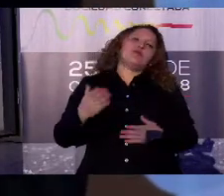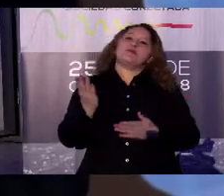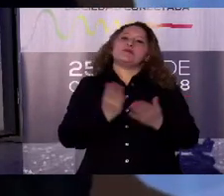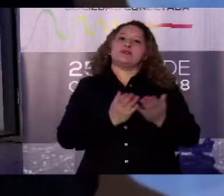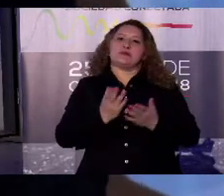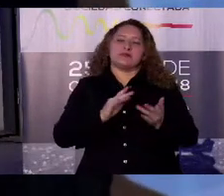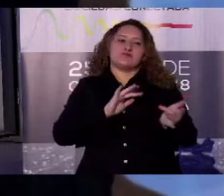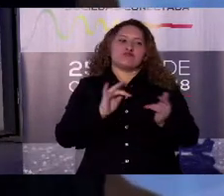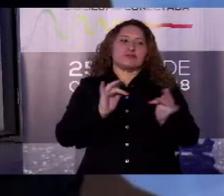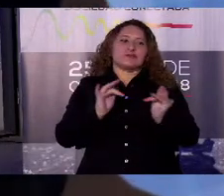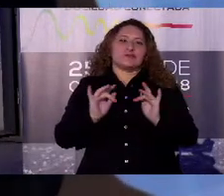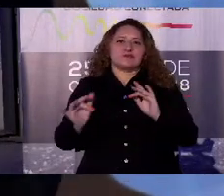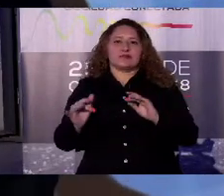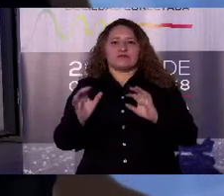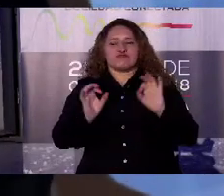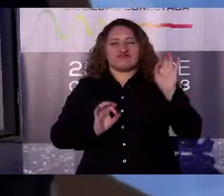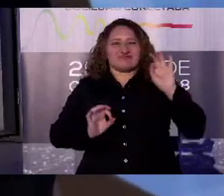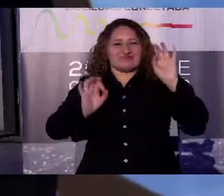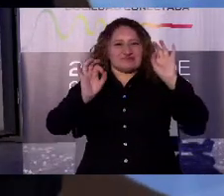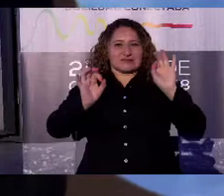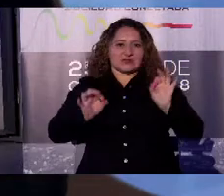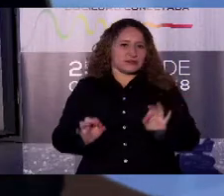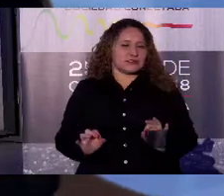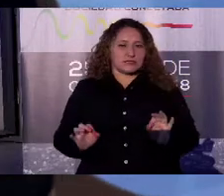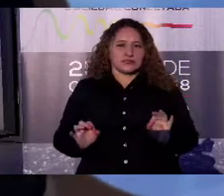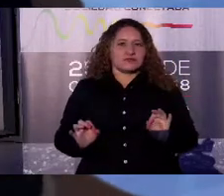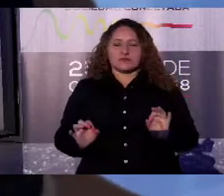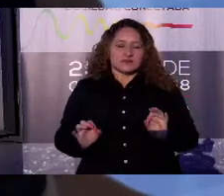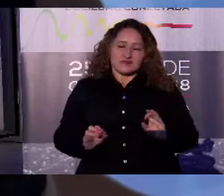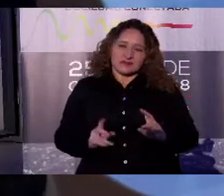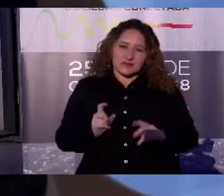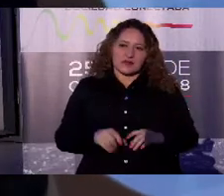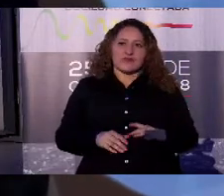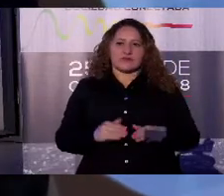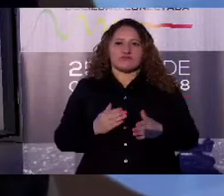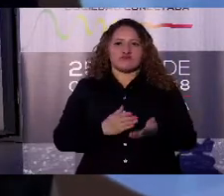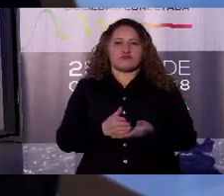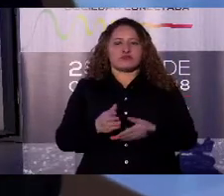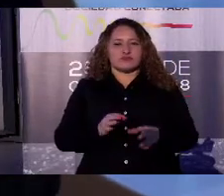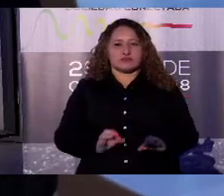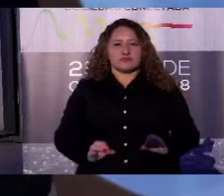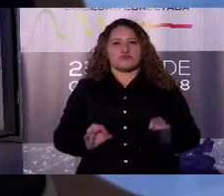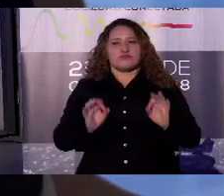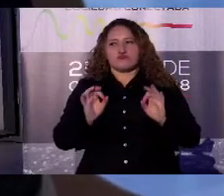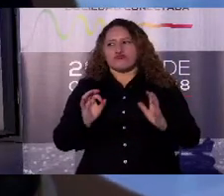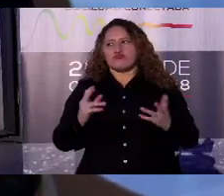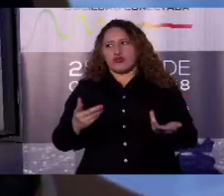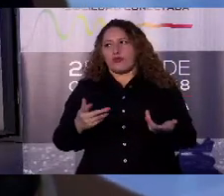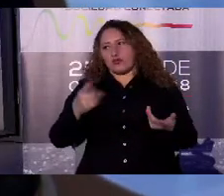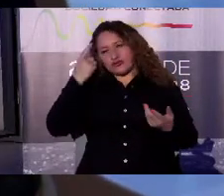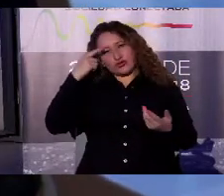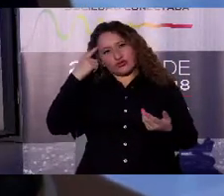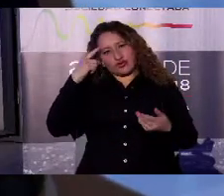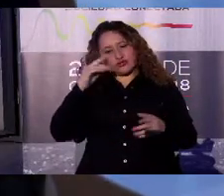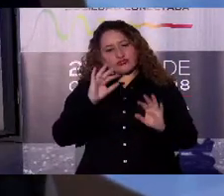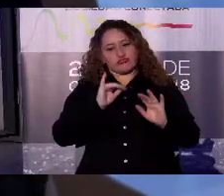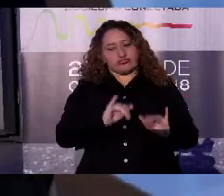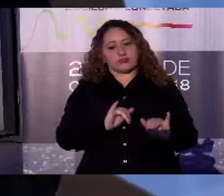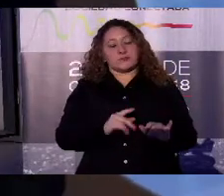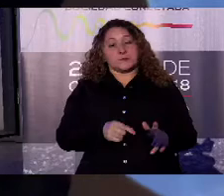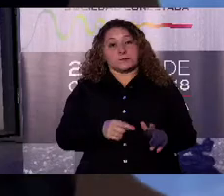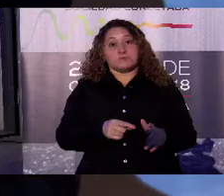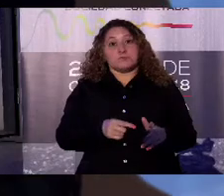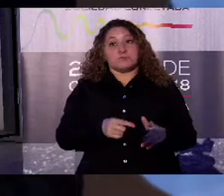redes con baja calidad de servicio. La idea es mantener esa calidad mediante la automatización.